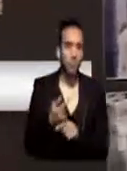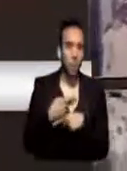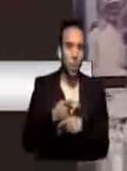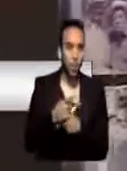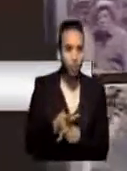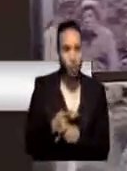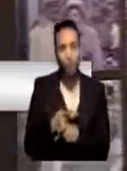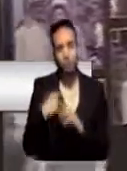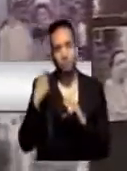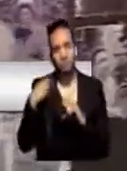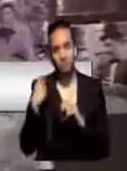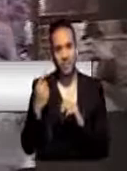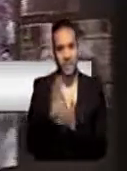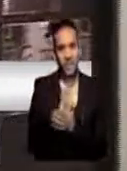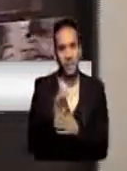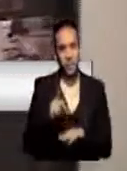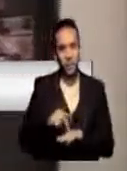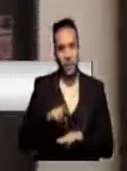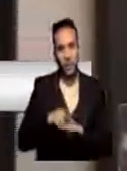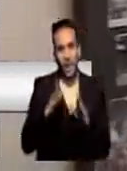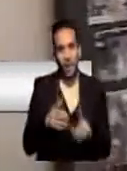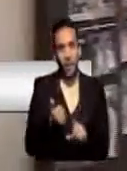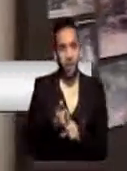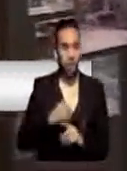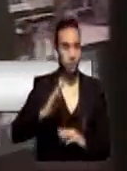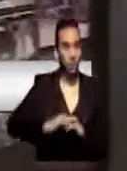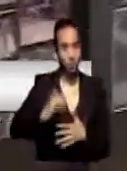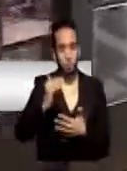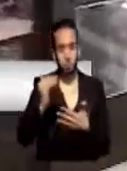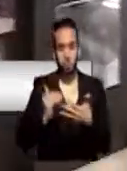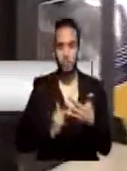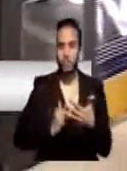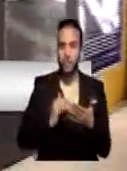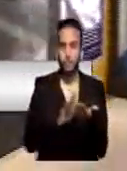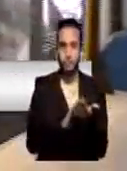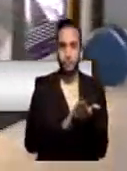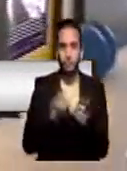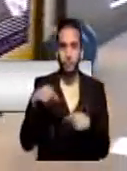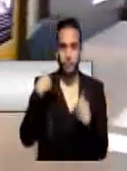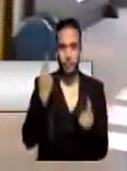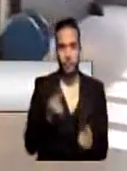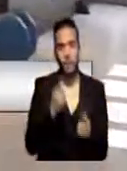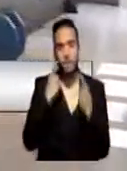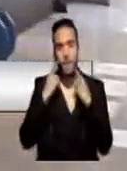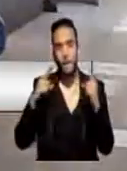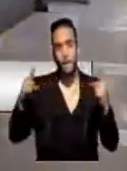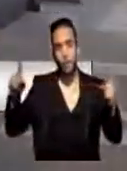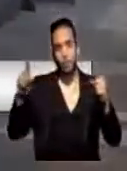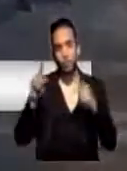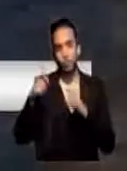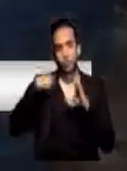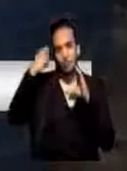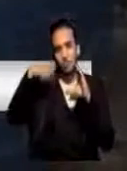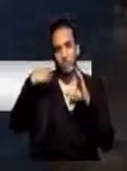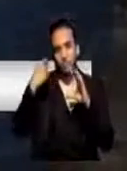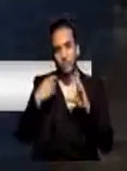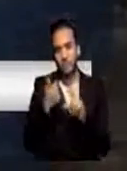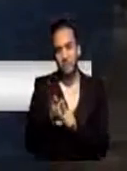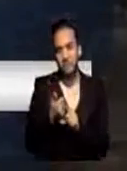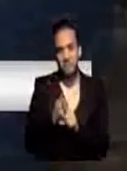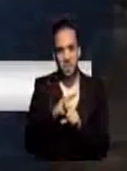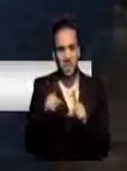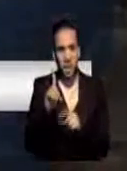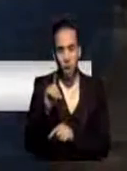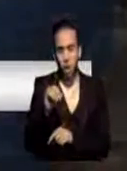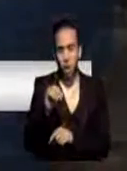cine puertorriqueño. Es uno de los cineastas más prestigiosos y laureados de los últimos tiempos, destacando en su filmografía